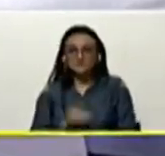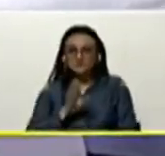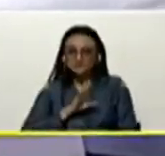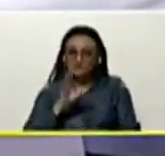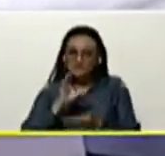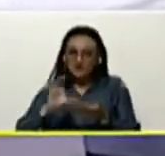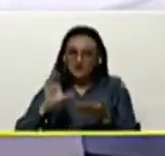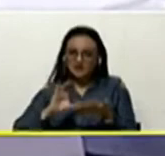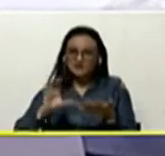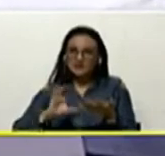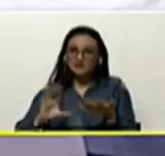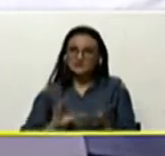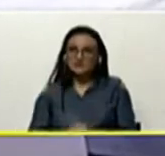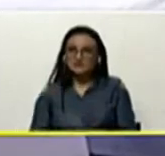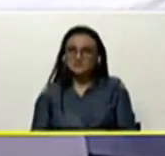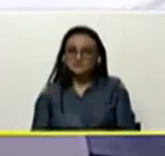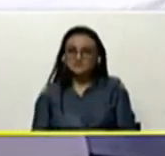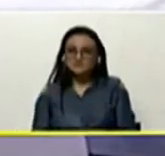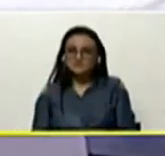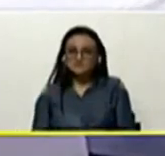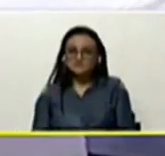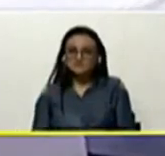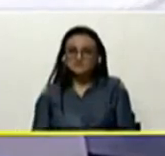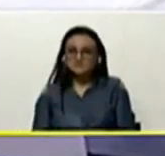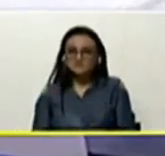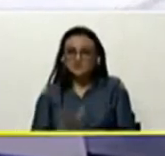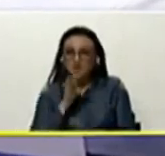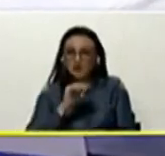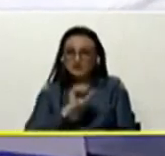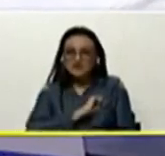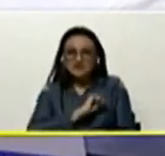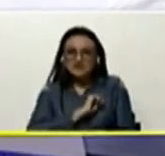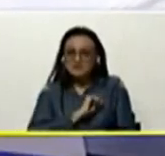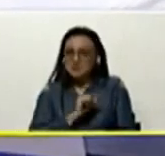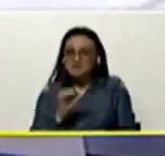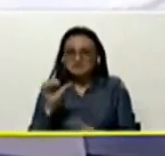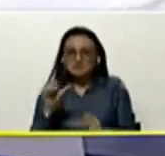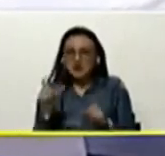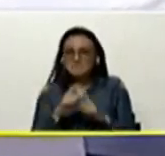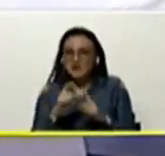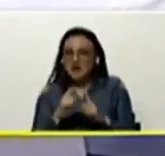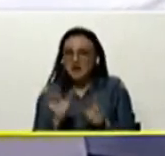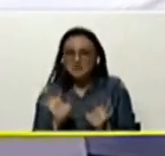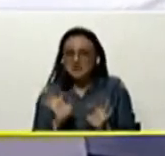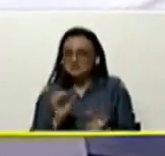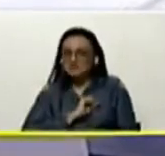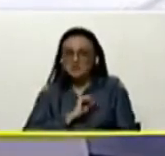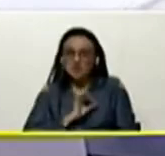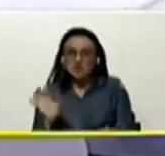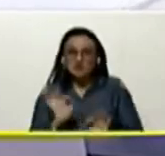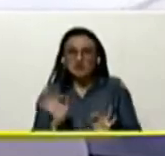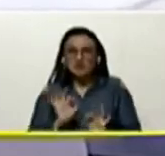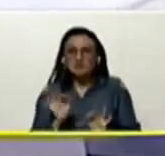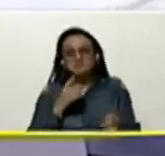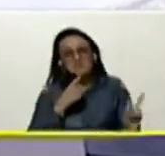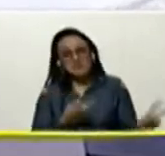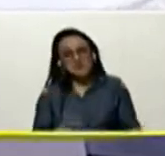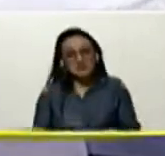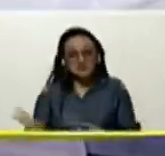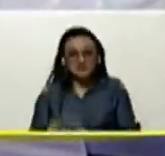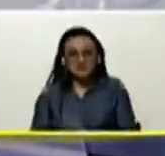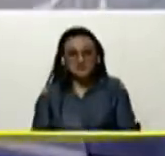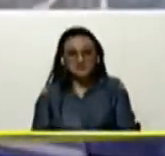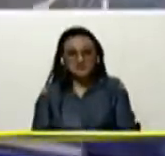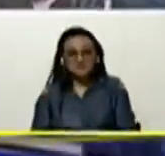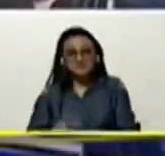característica, que no la tienes temor ni a las palabras ni a los hechos. Bienvenida.